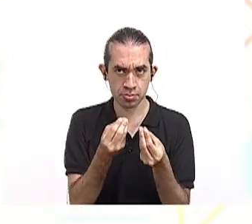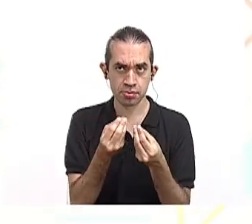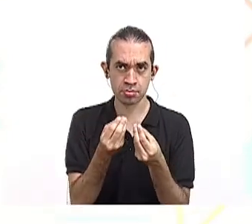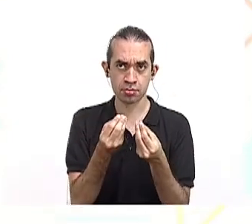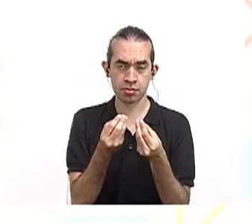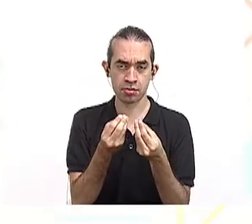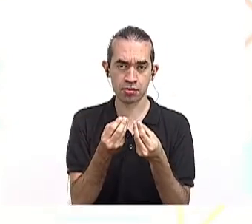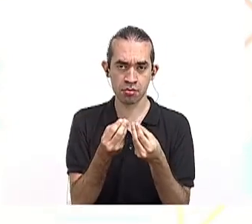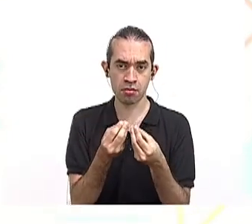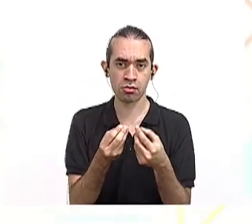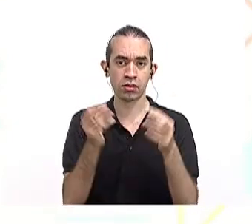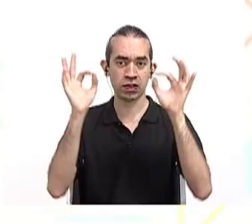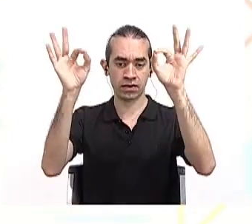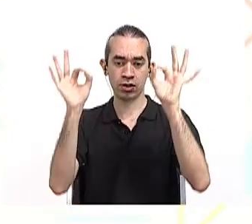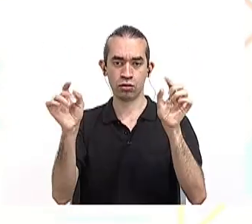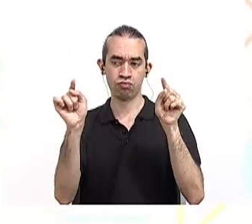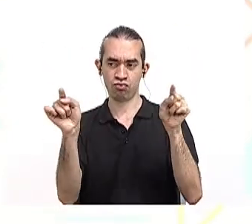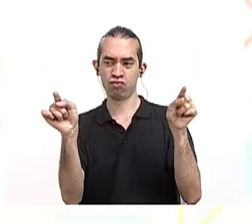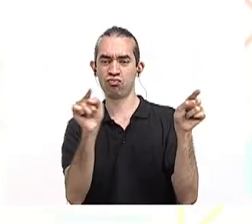Del denominador